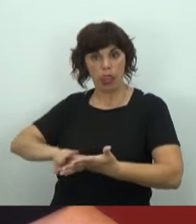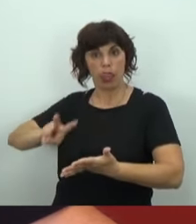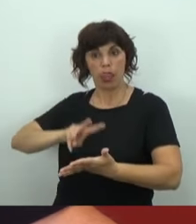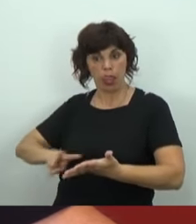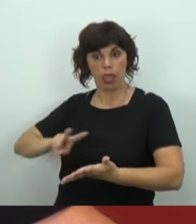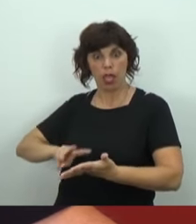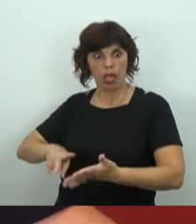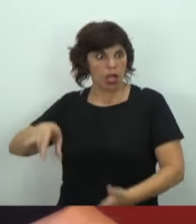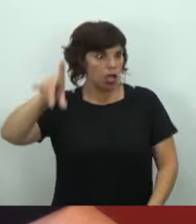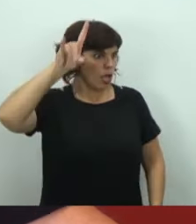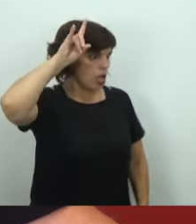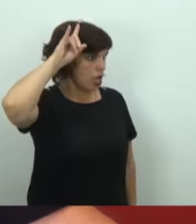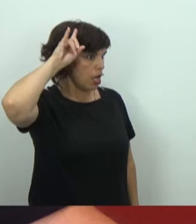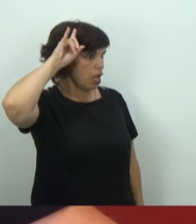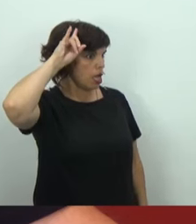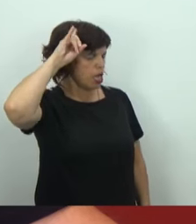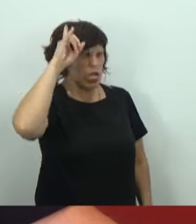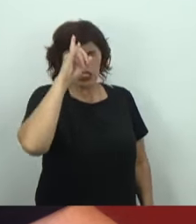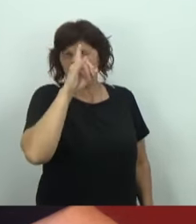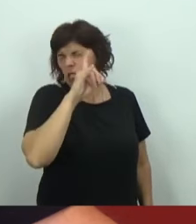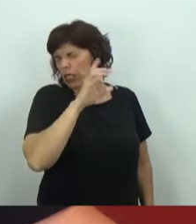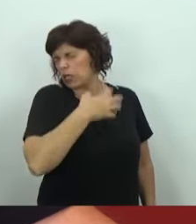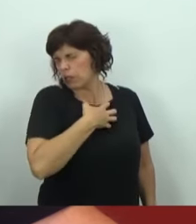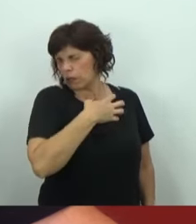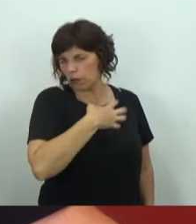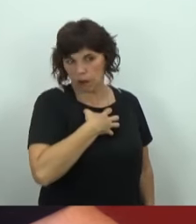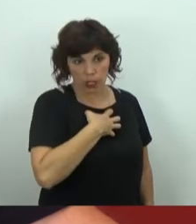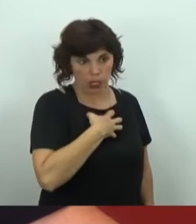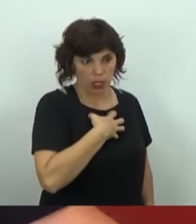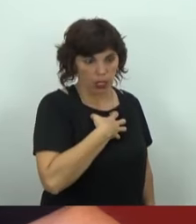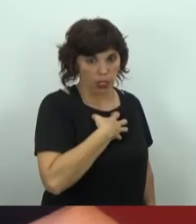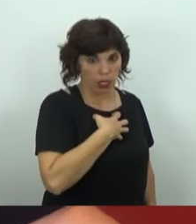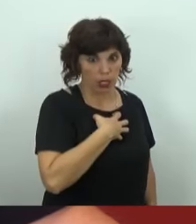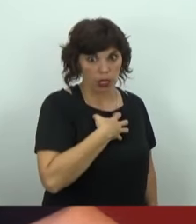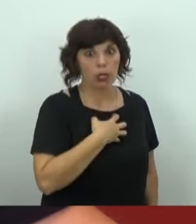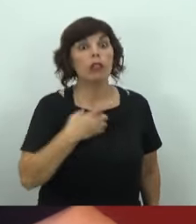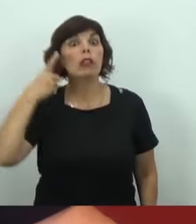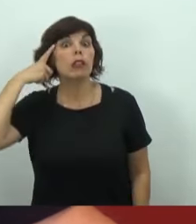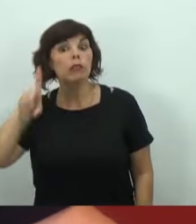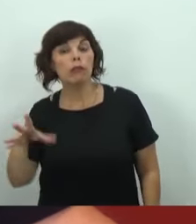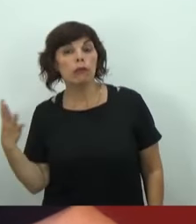Y el demonio no se resistía, no podía. ¿Y sabes qué?